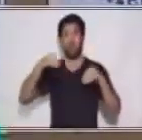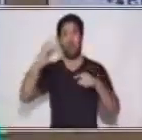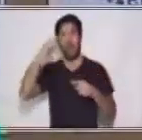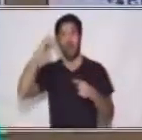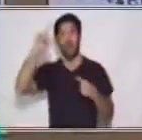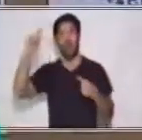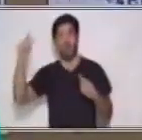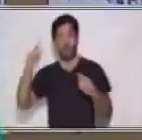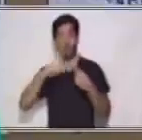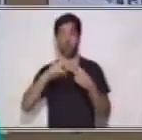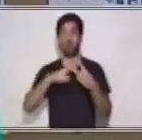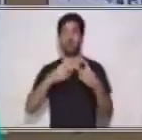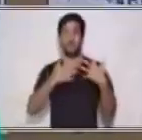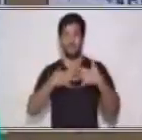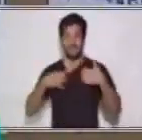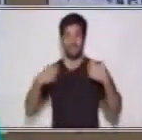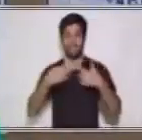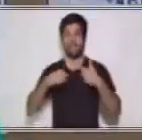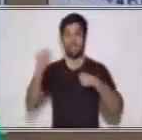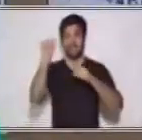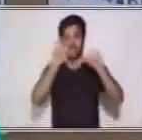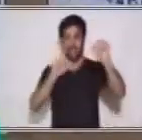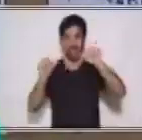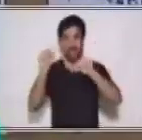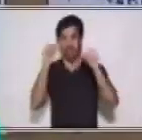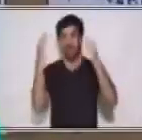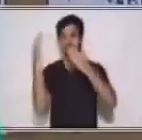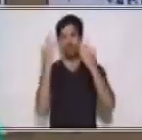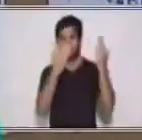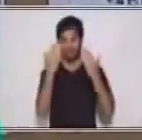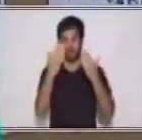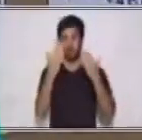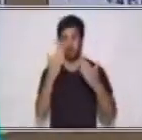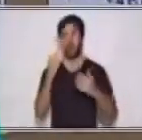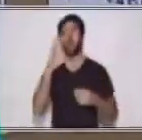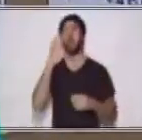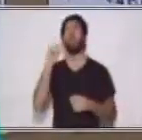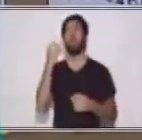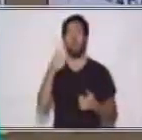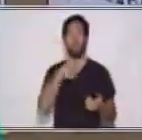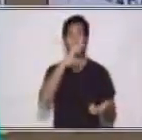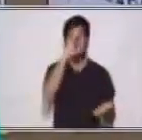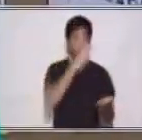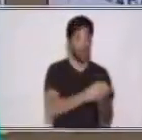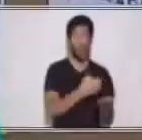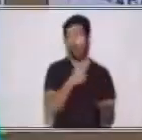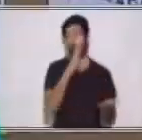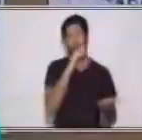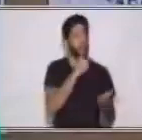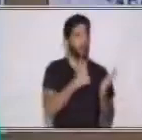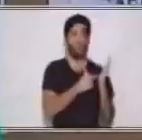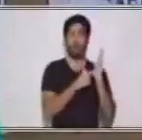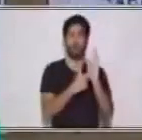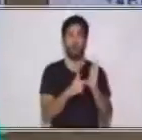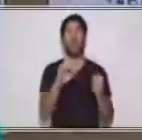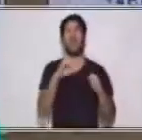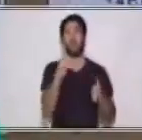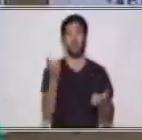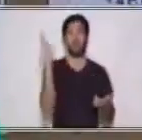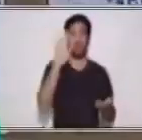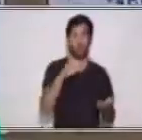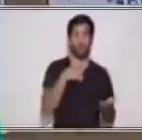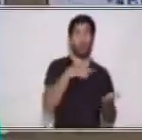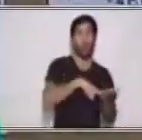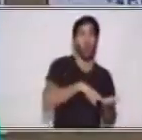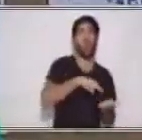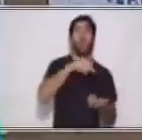lógico, porque estamos pasando de algo que creen, que no se ha comprobado, a algo que yo puedo